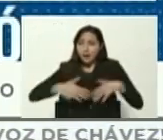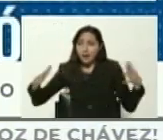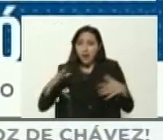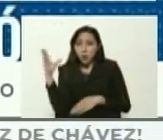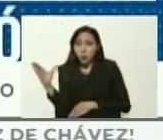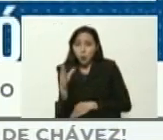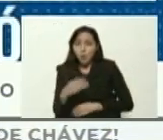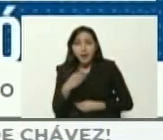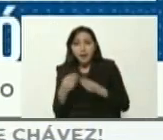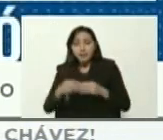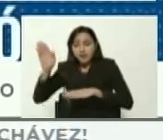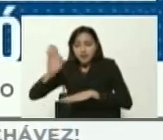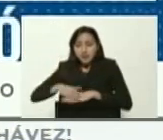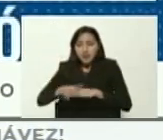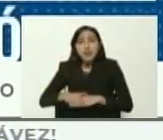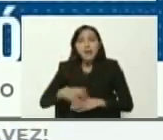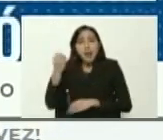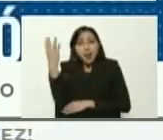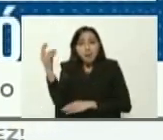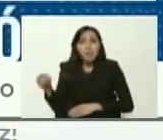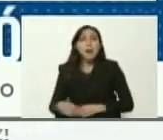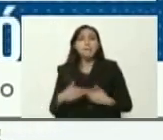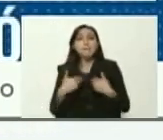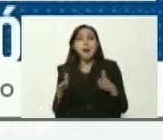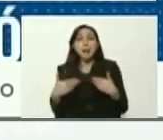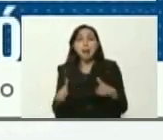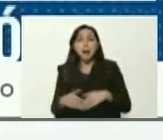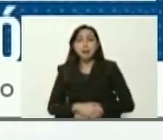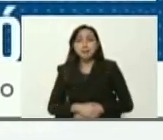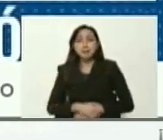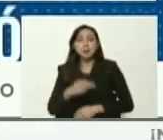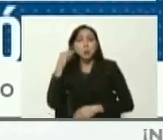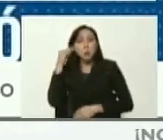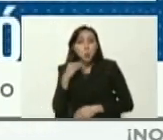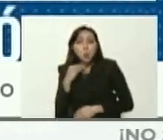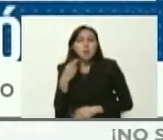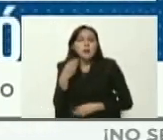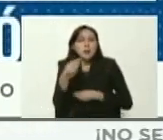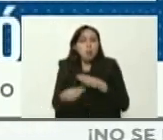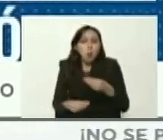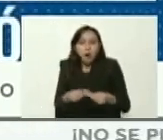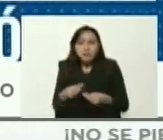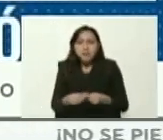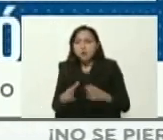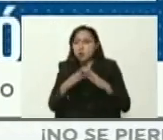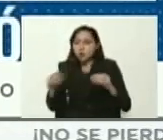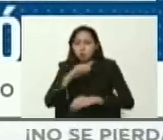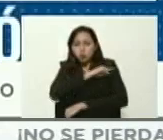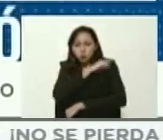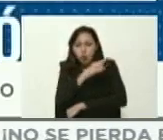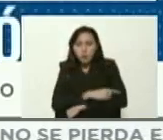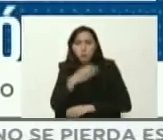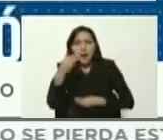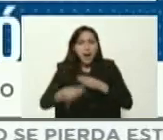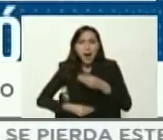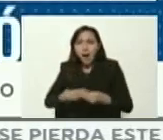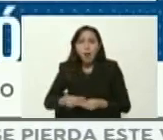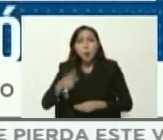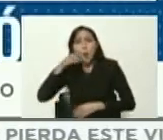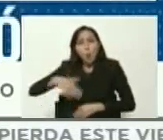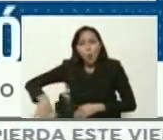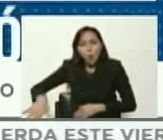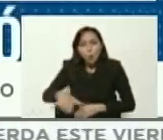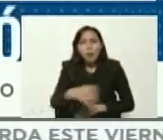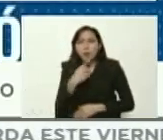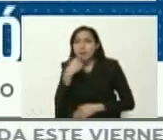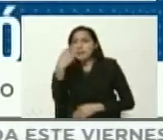para convocar el Congreso de Panamá. Bolívar fue creando los poderes creadores del pueblo, pudiéramos